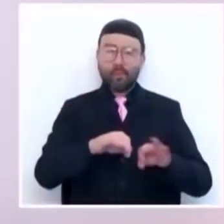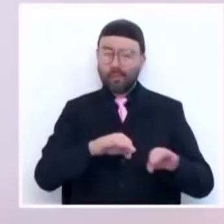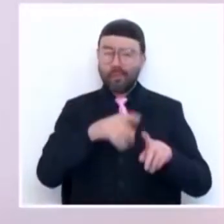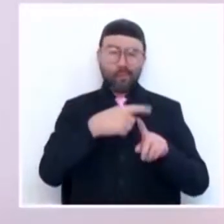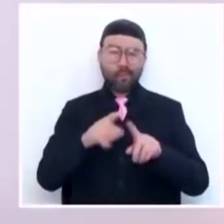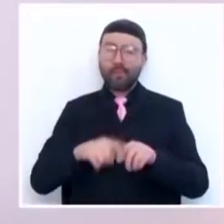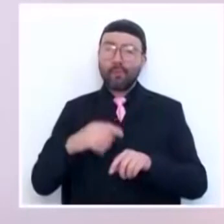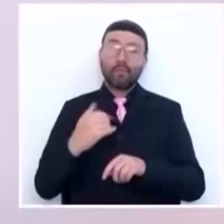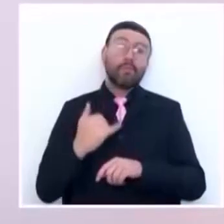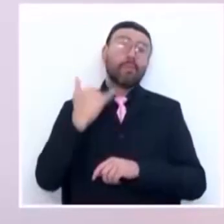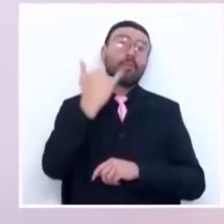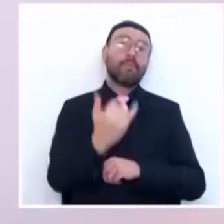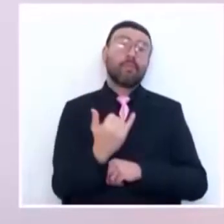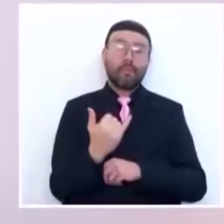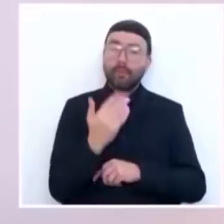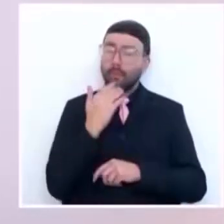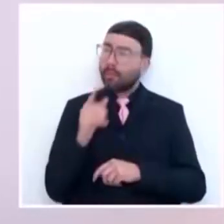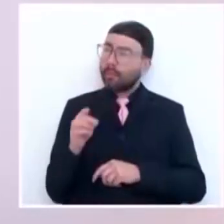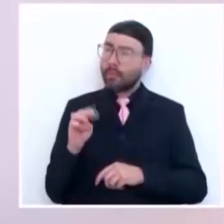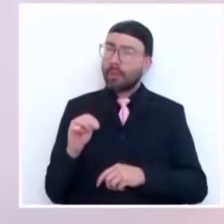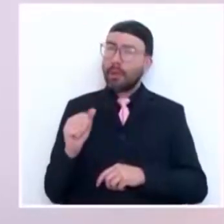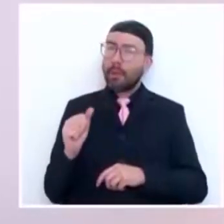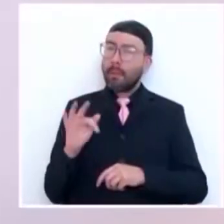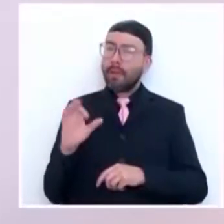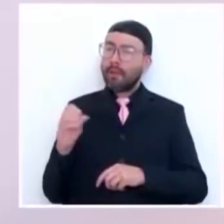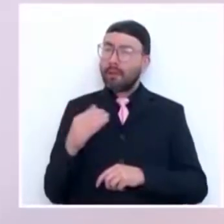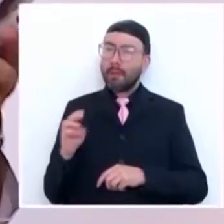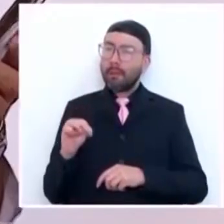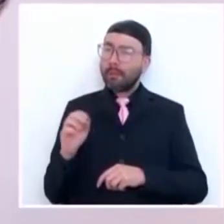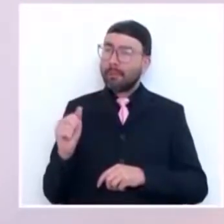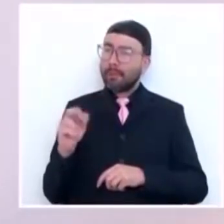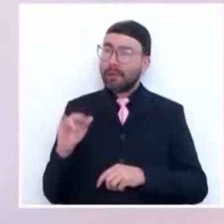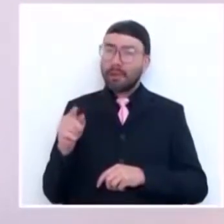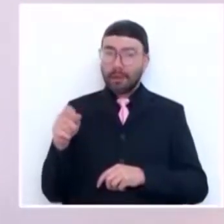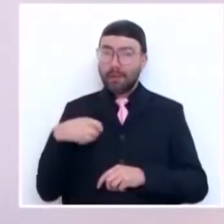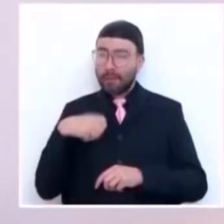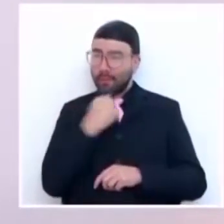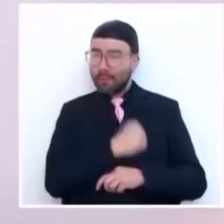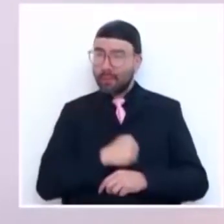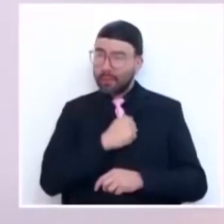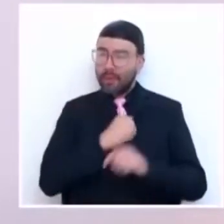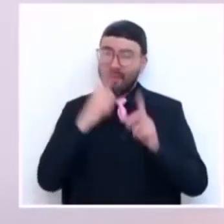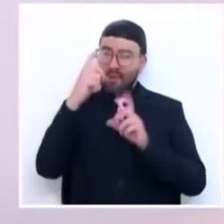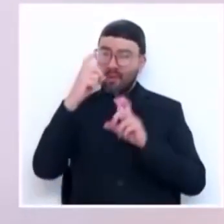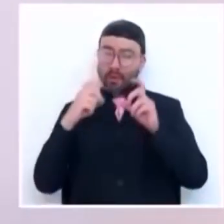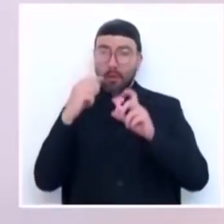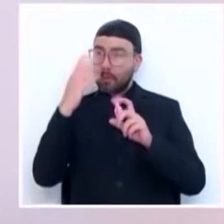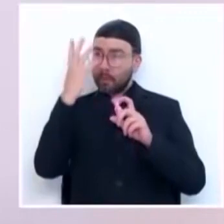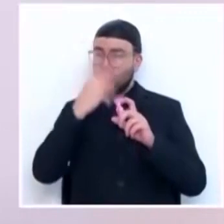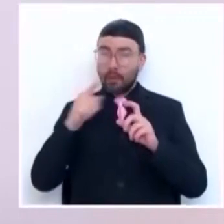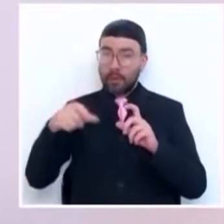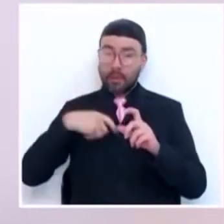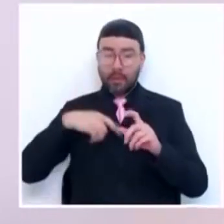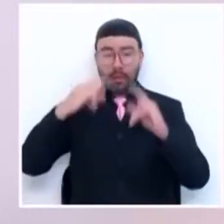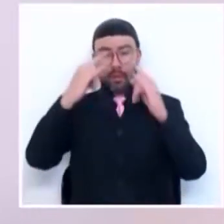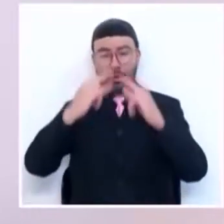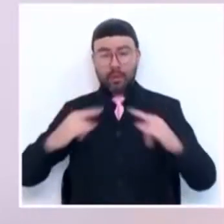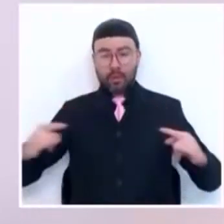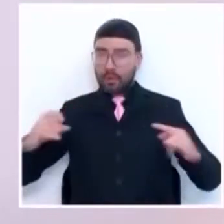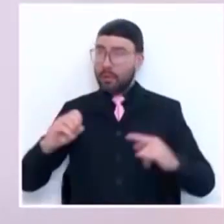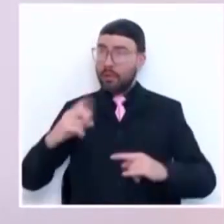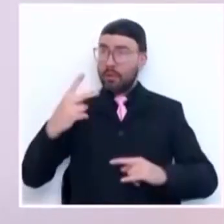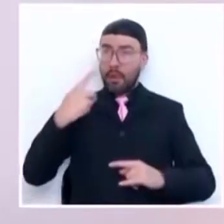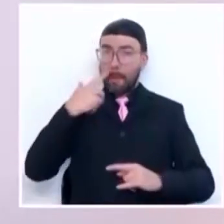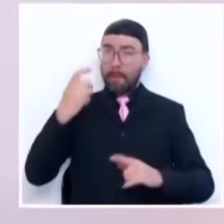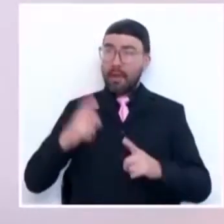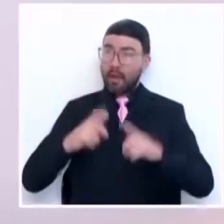pronto Mateo y María Antonia tienen imágenes de la maloca tan linda que tiene la segunda más grande de Latinoamérica,